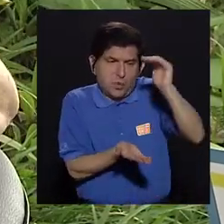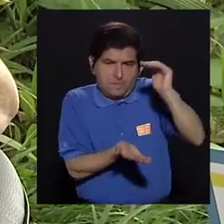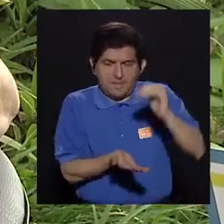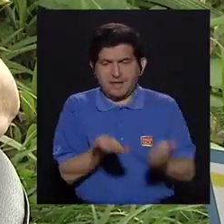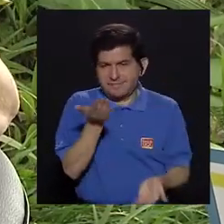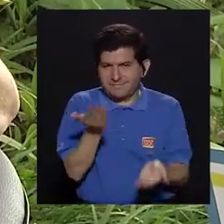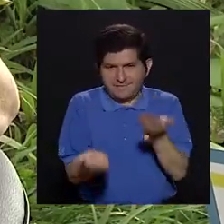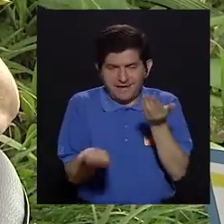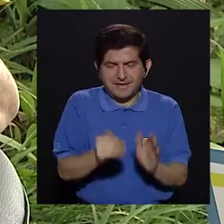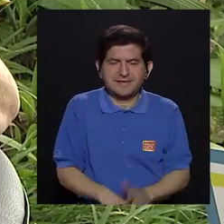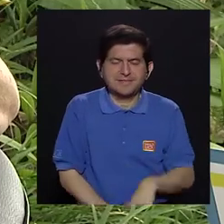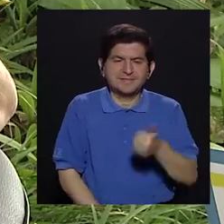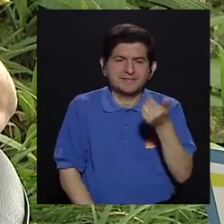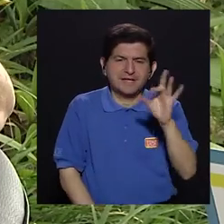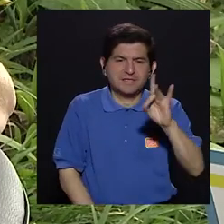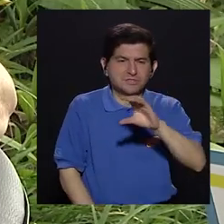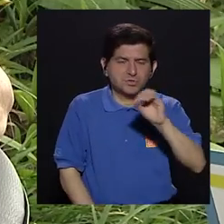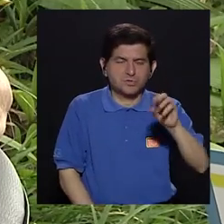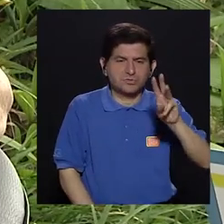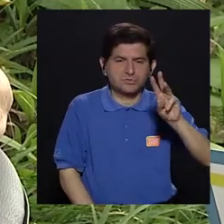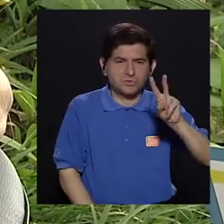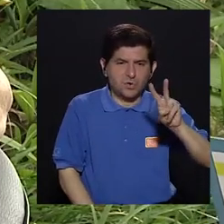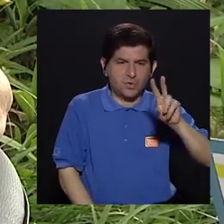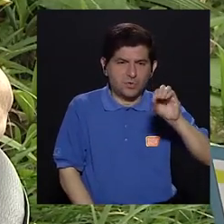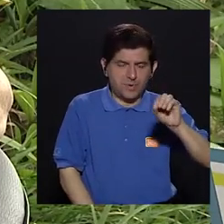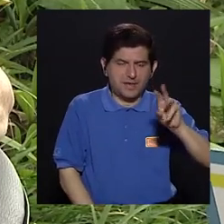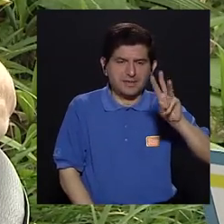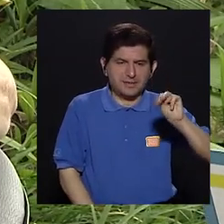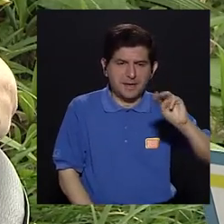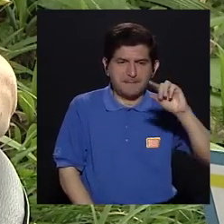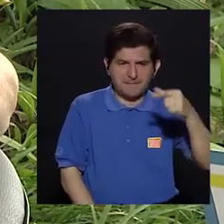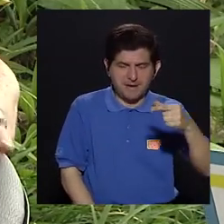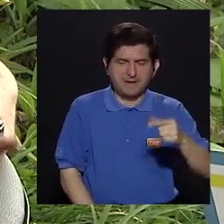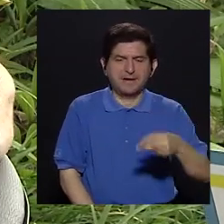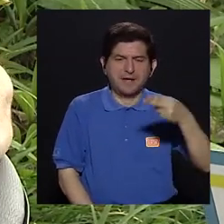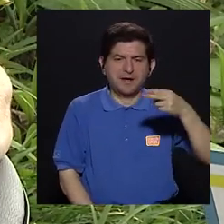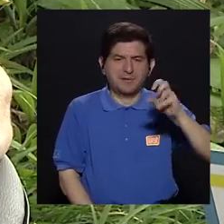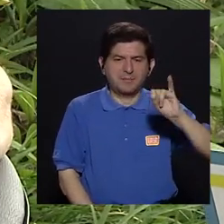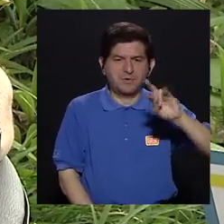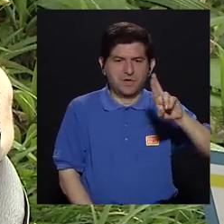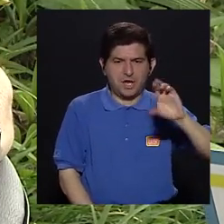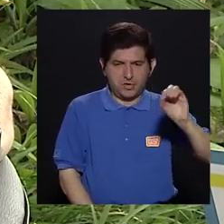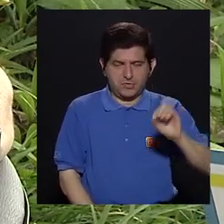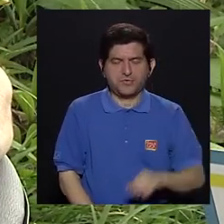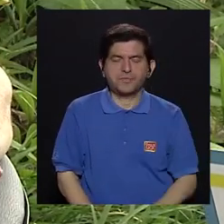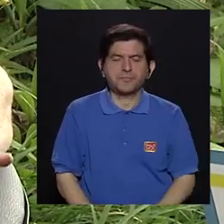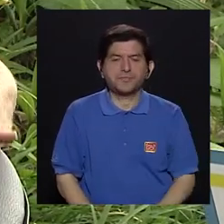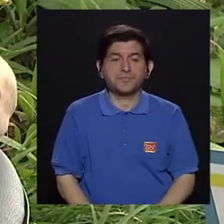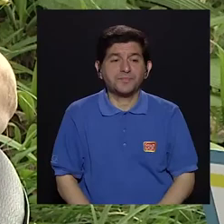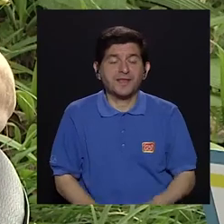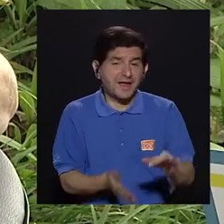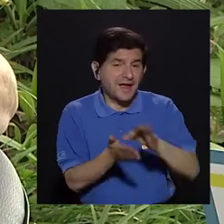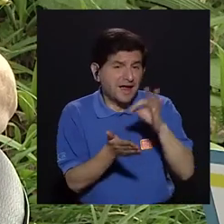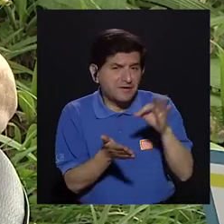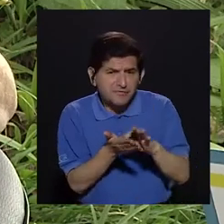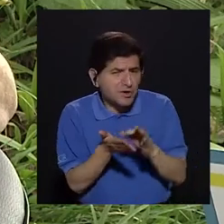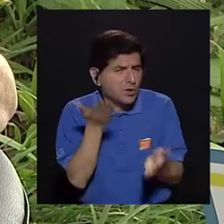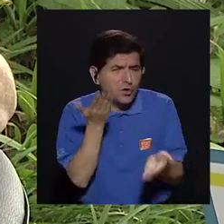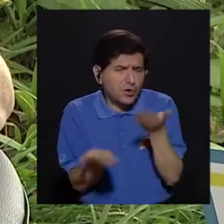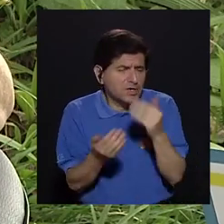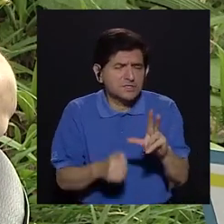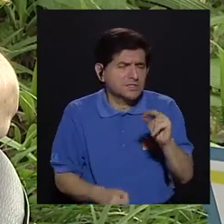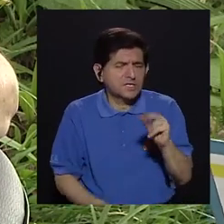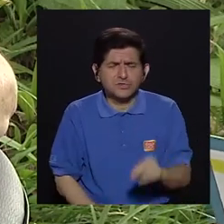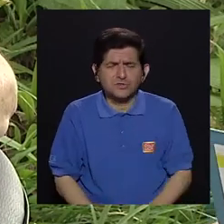como a unos 18 o 20 miligramos de hierro. El frijol, digamos, no es